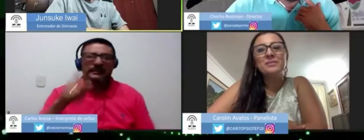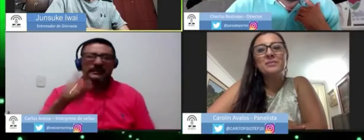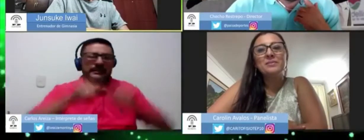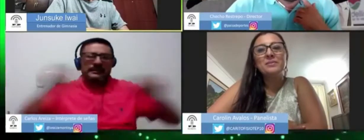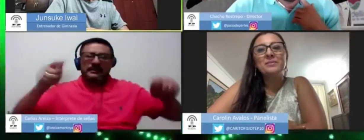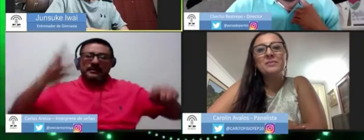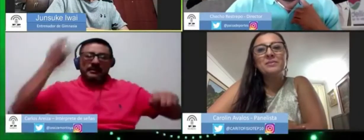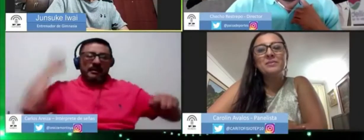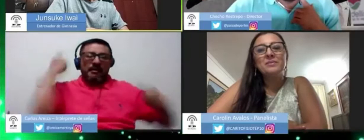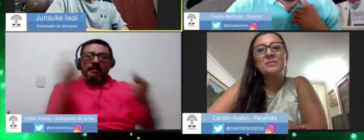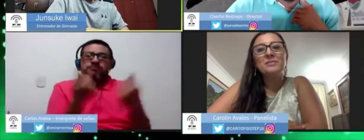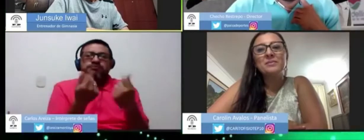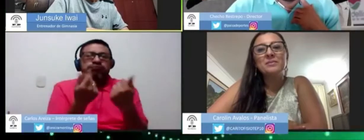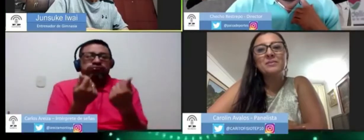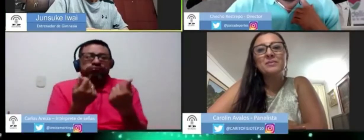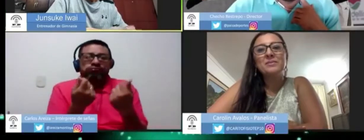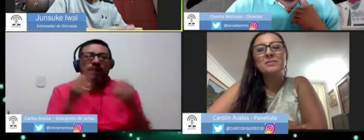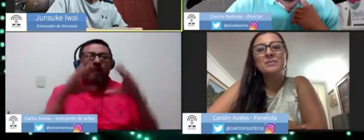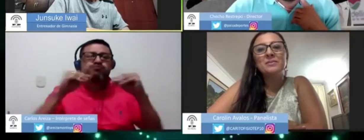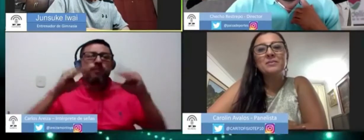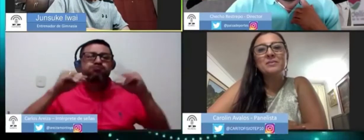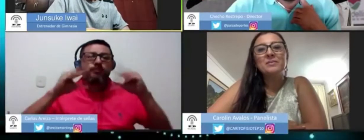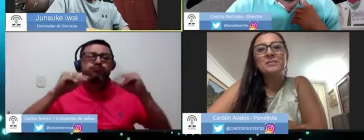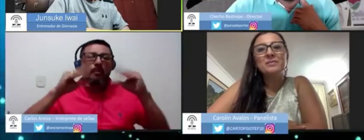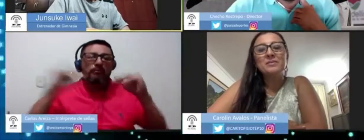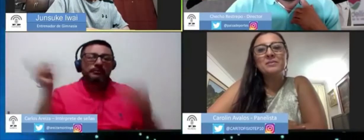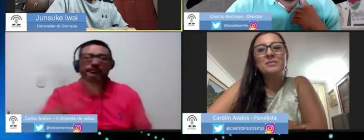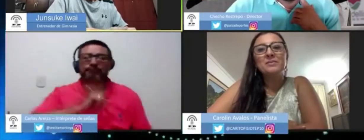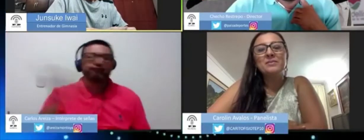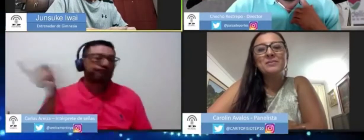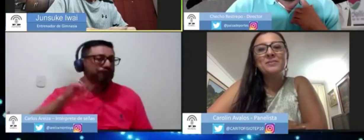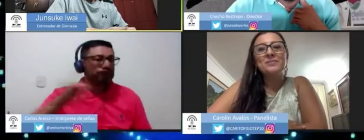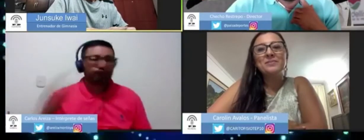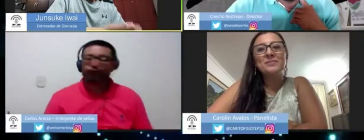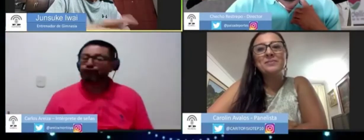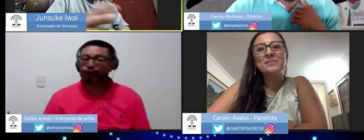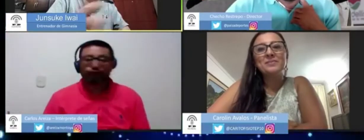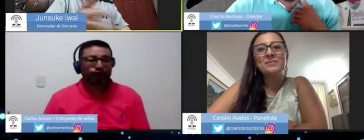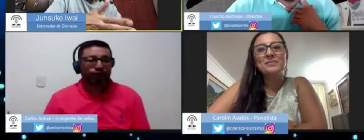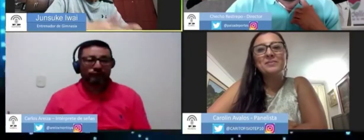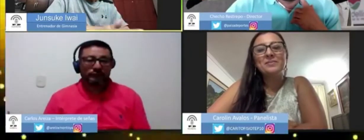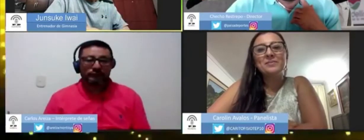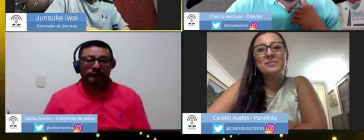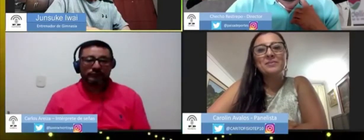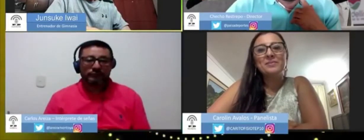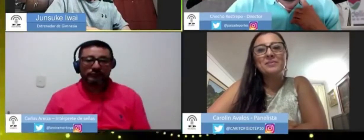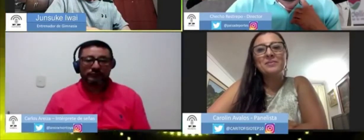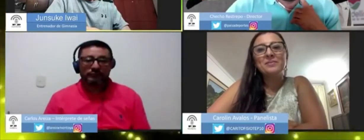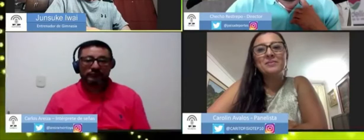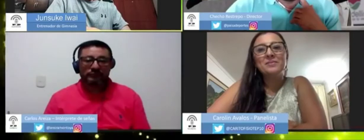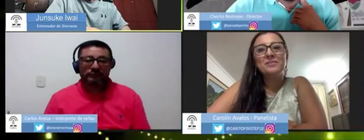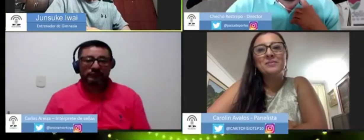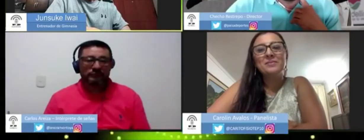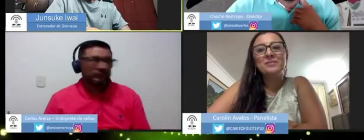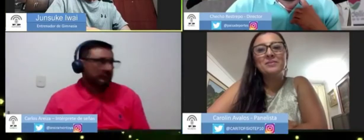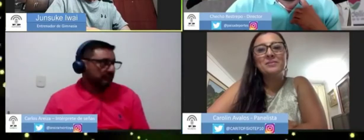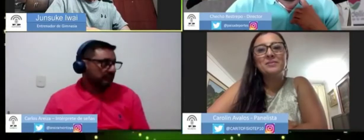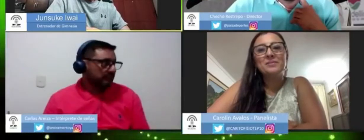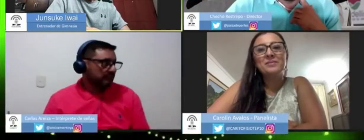tenía colchoneta ni, claro, aquella época tampoco había